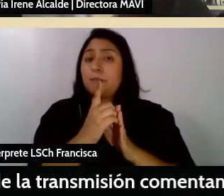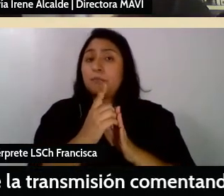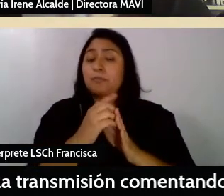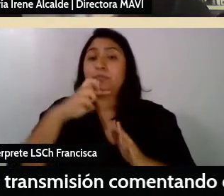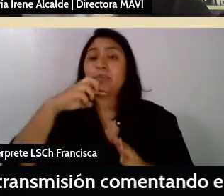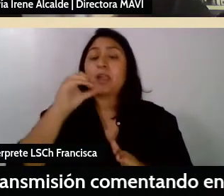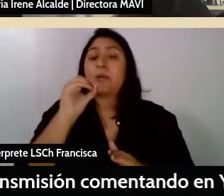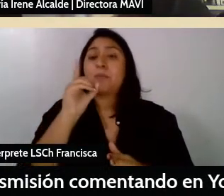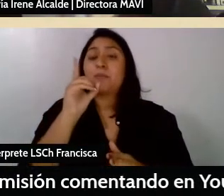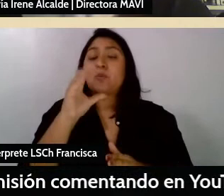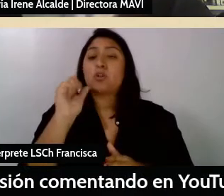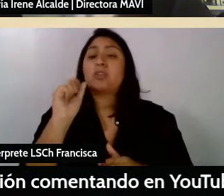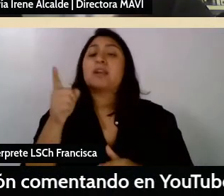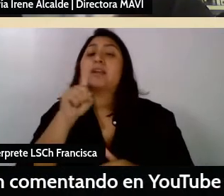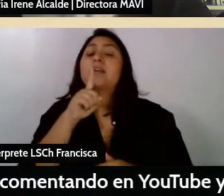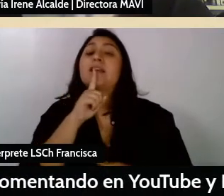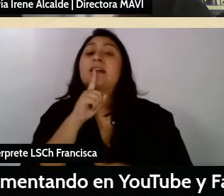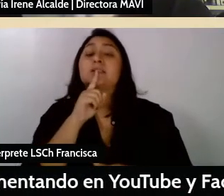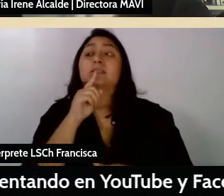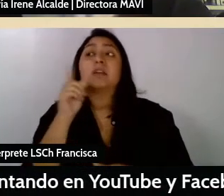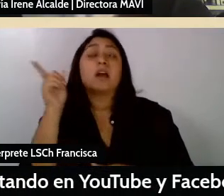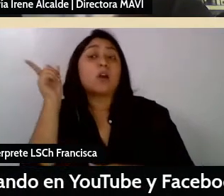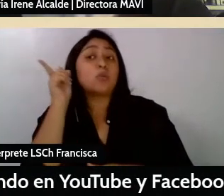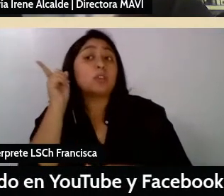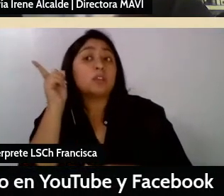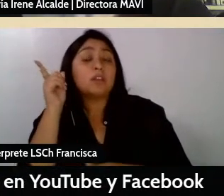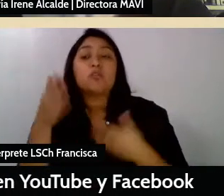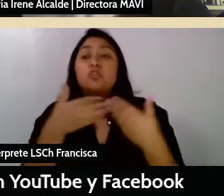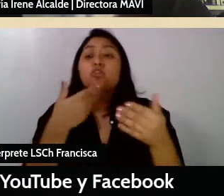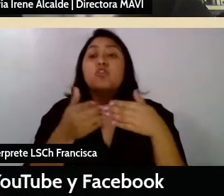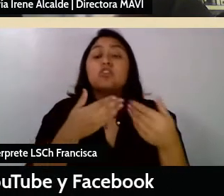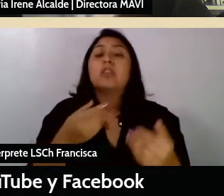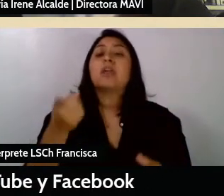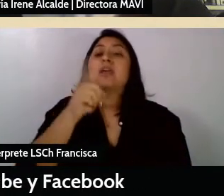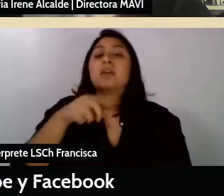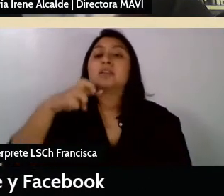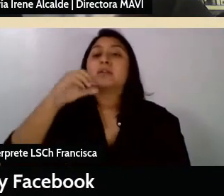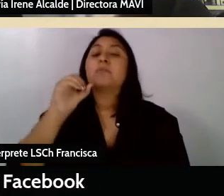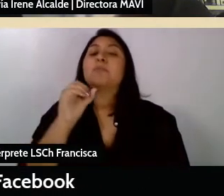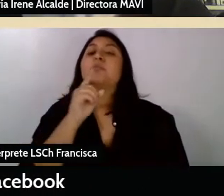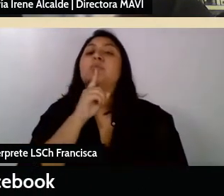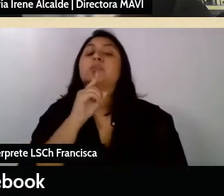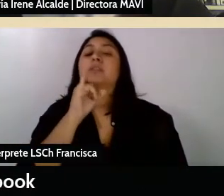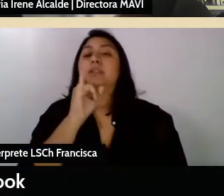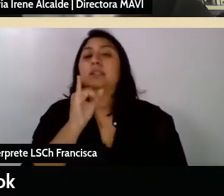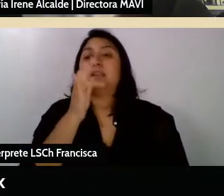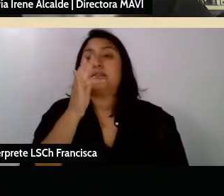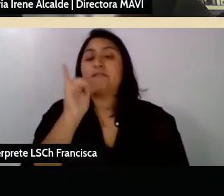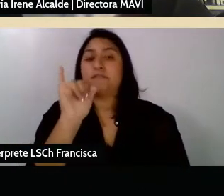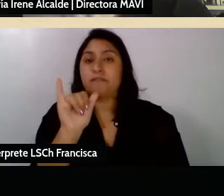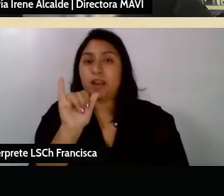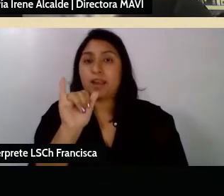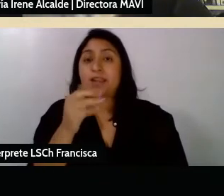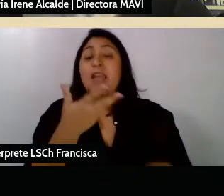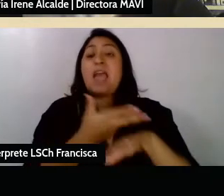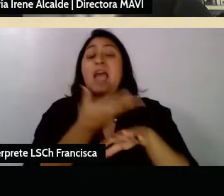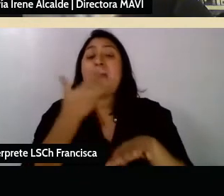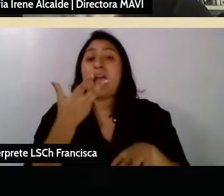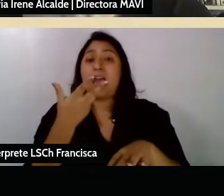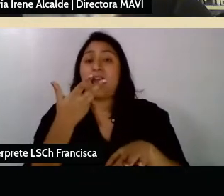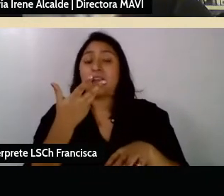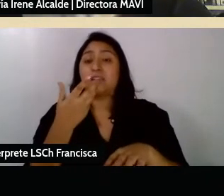podcasts auditivos, ¿no?, que están en Spotify, ahí, donde hay un archivo que se llama